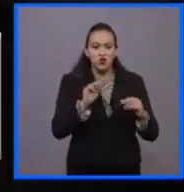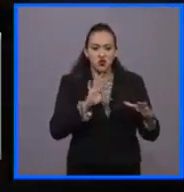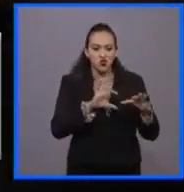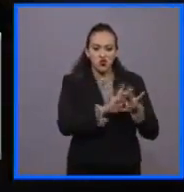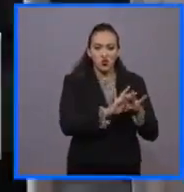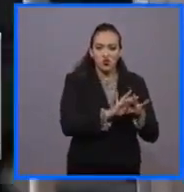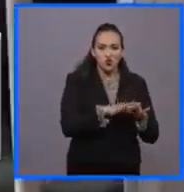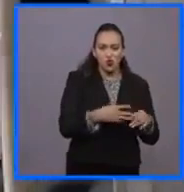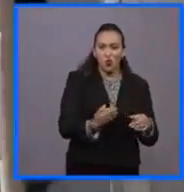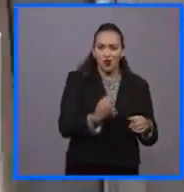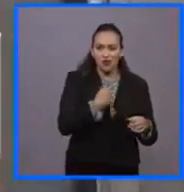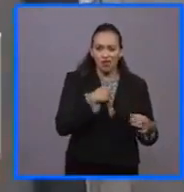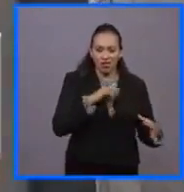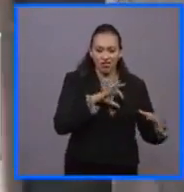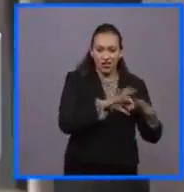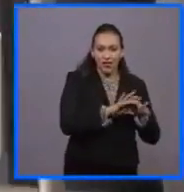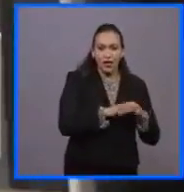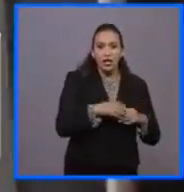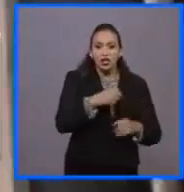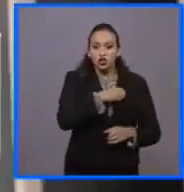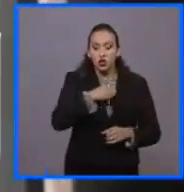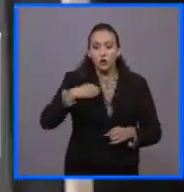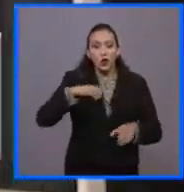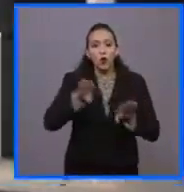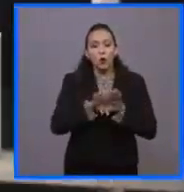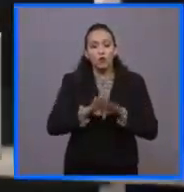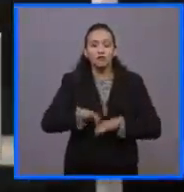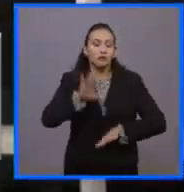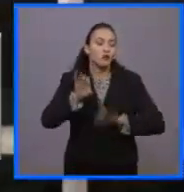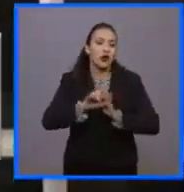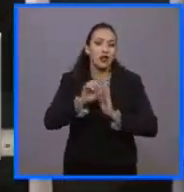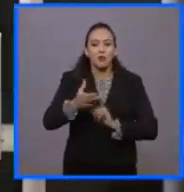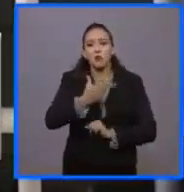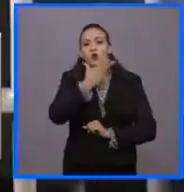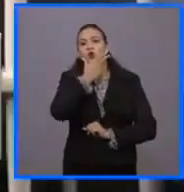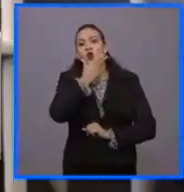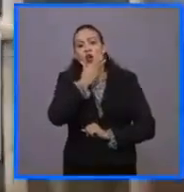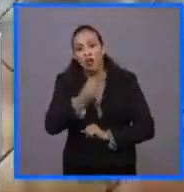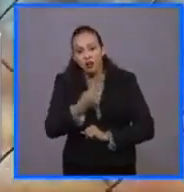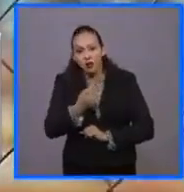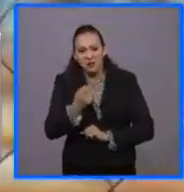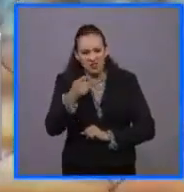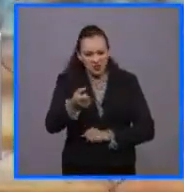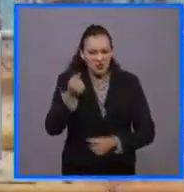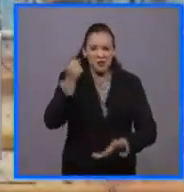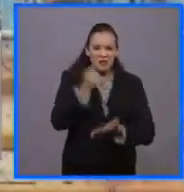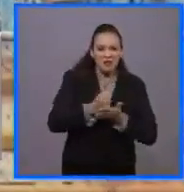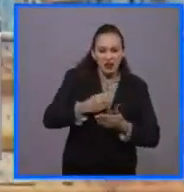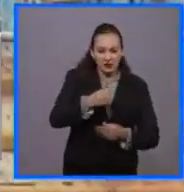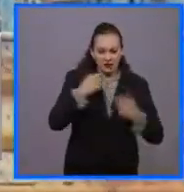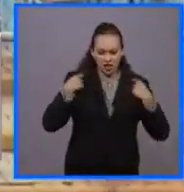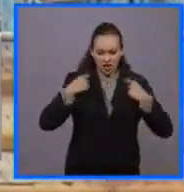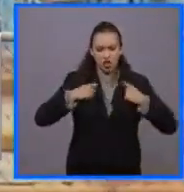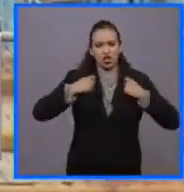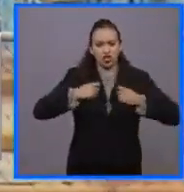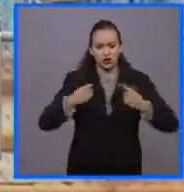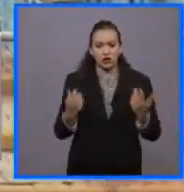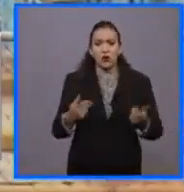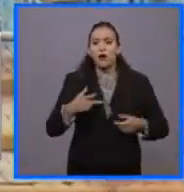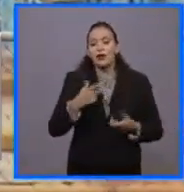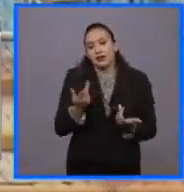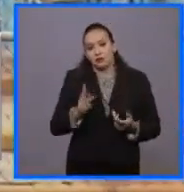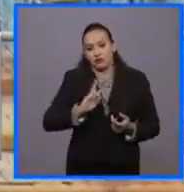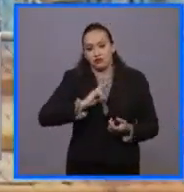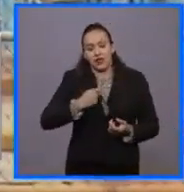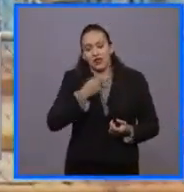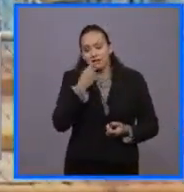género, obligadas a vestir como tradicionalmente lo haría su género asignado al nacer, y no cuentan con acceso a tratamientos hormonales